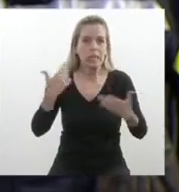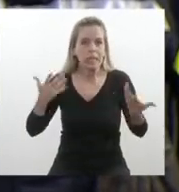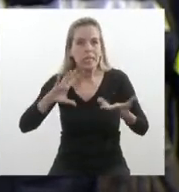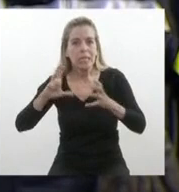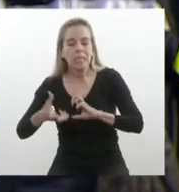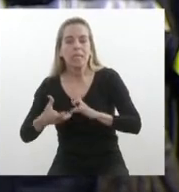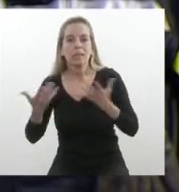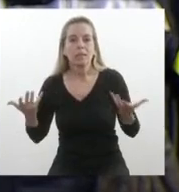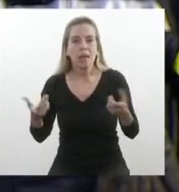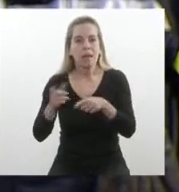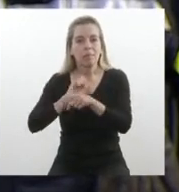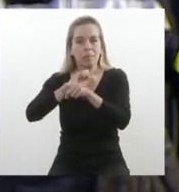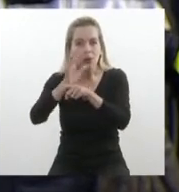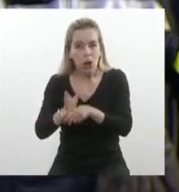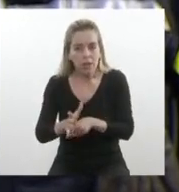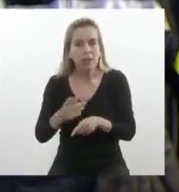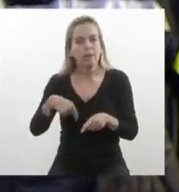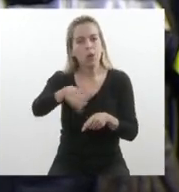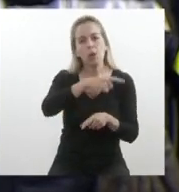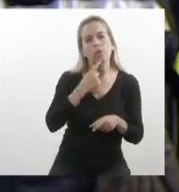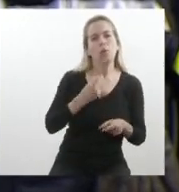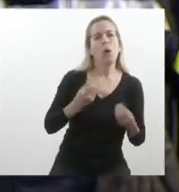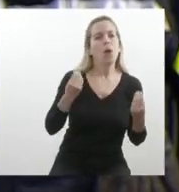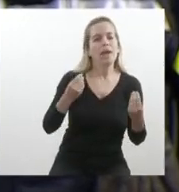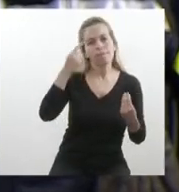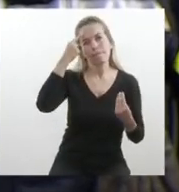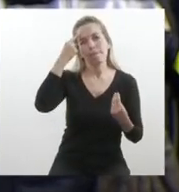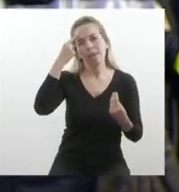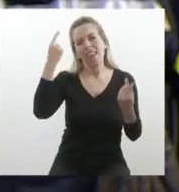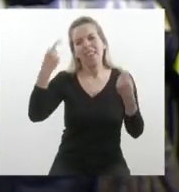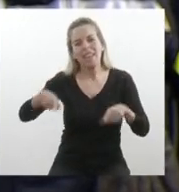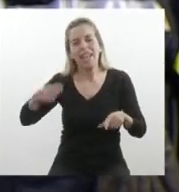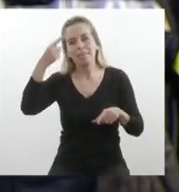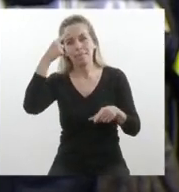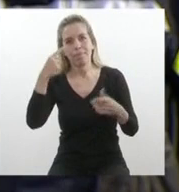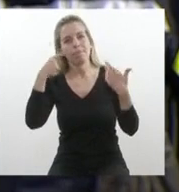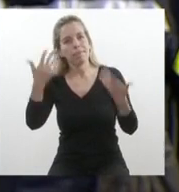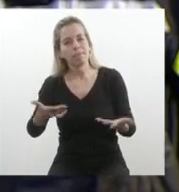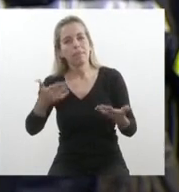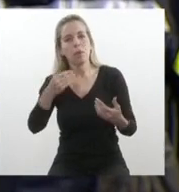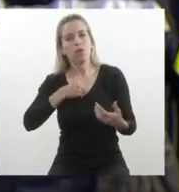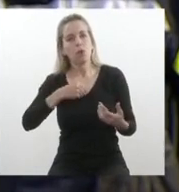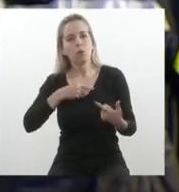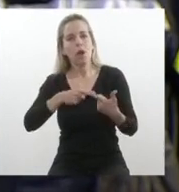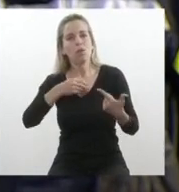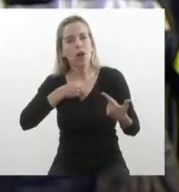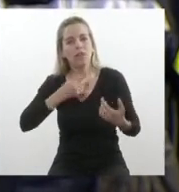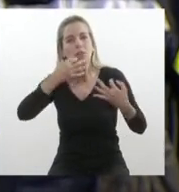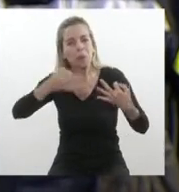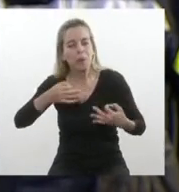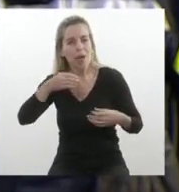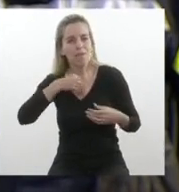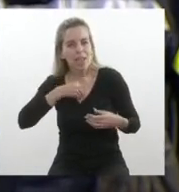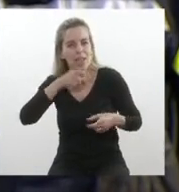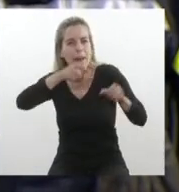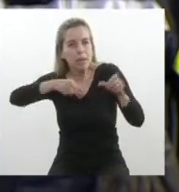nos ha hecho valorar de otro modo la voluntad y la vocación del que se preocupa por el